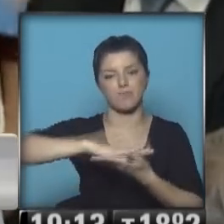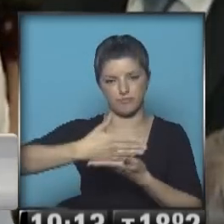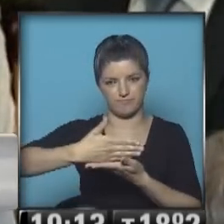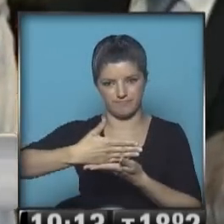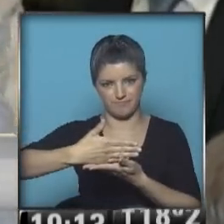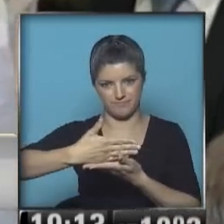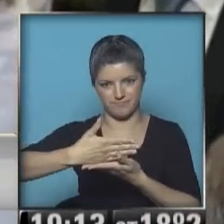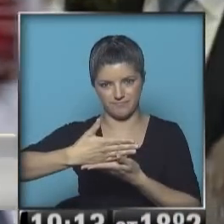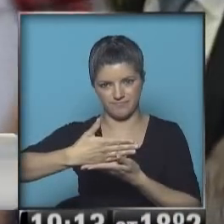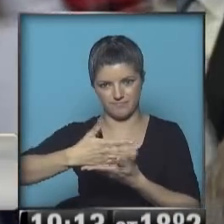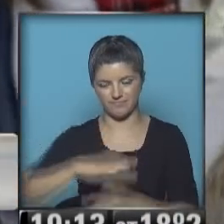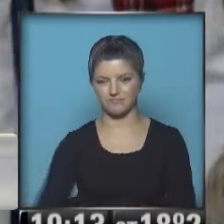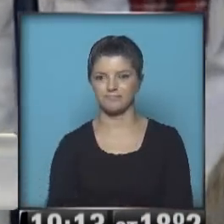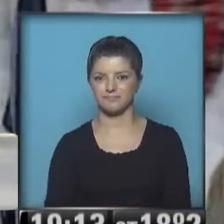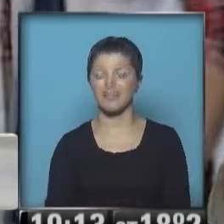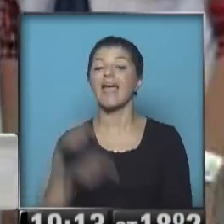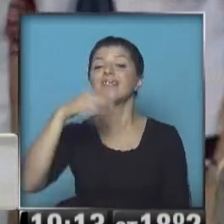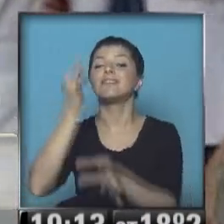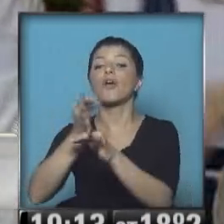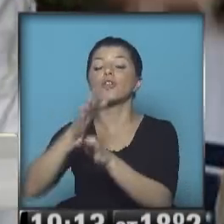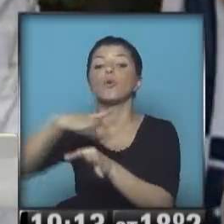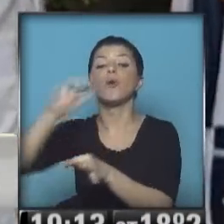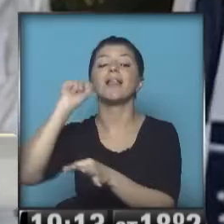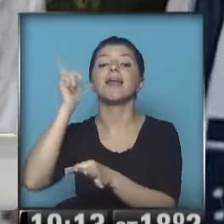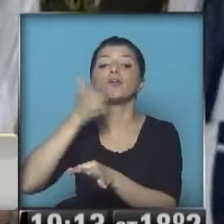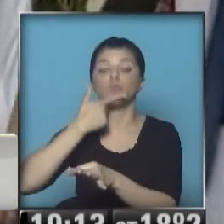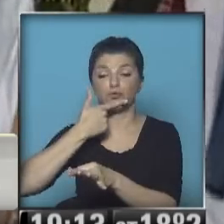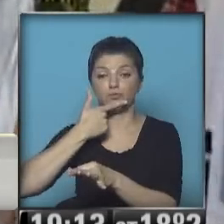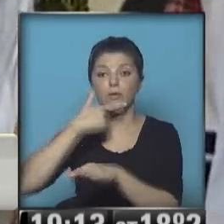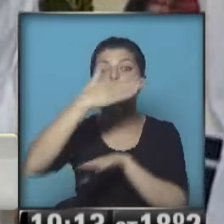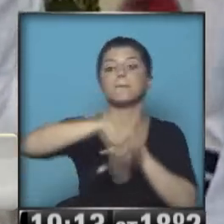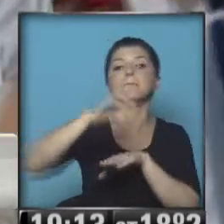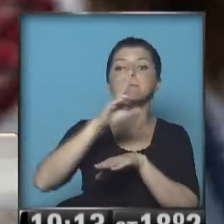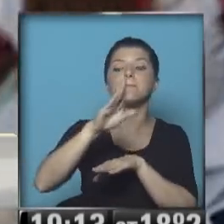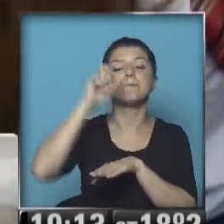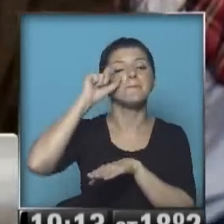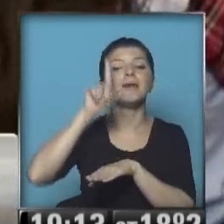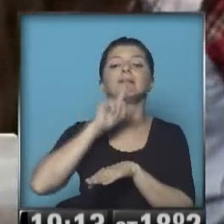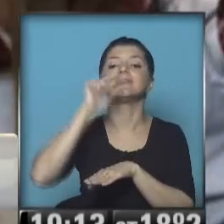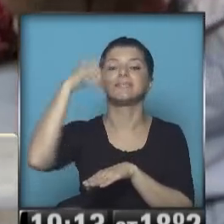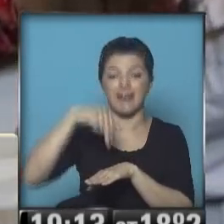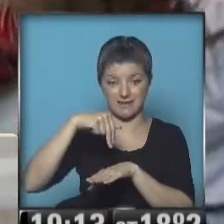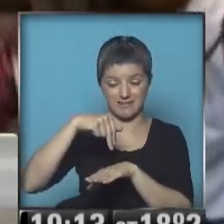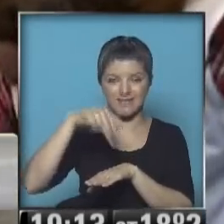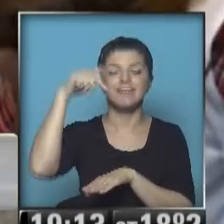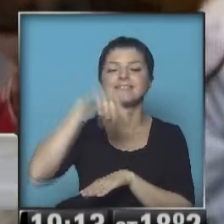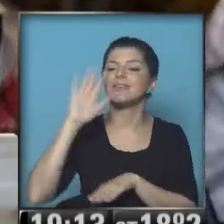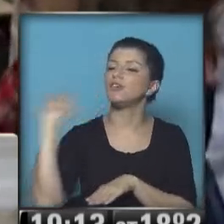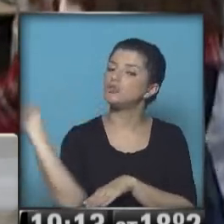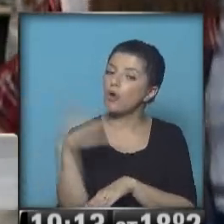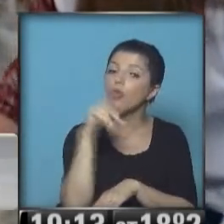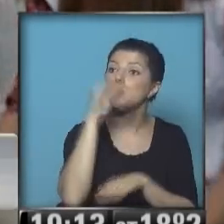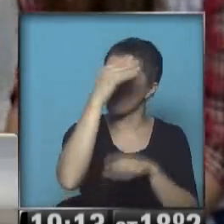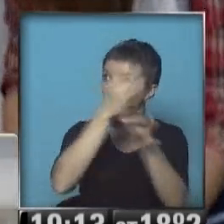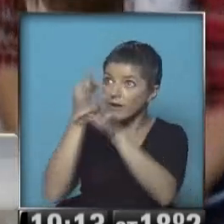este colegio de Lanús, en Fray Luis Beltrán y en tantos colegios de todo el país. Recién